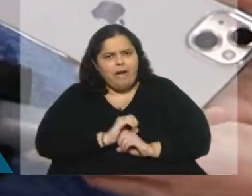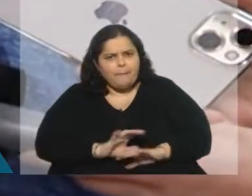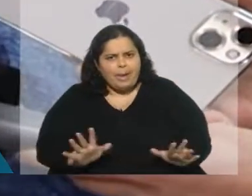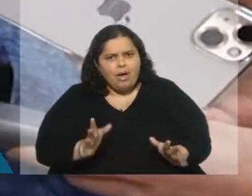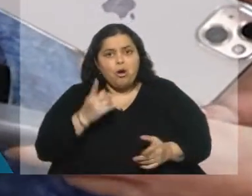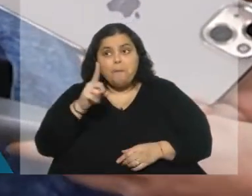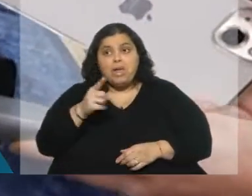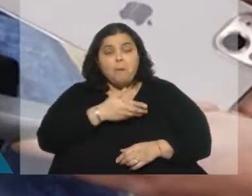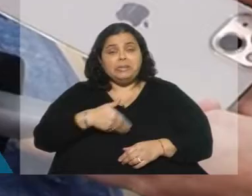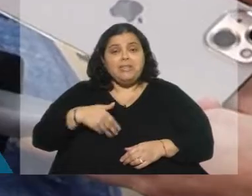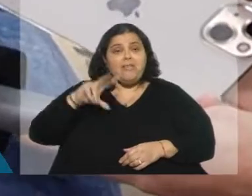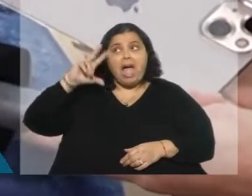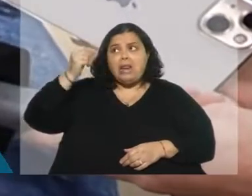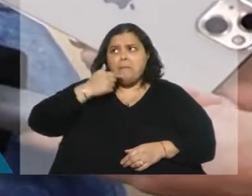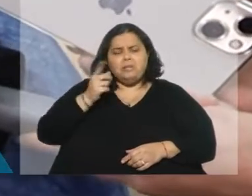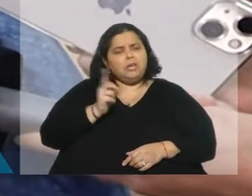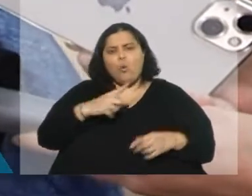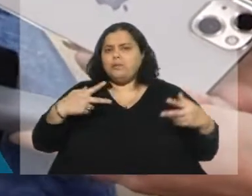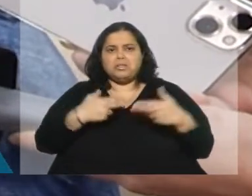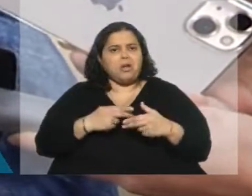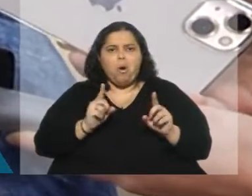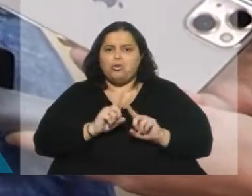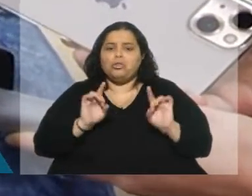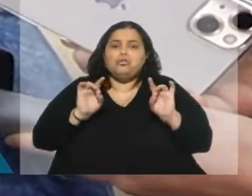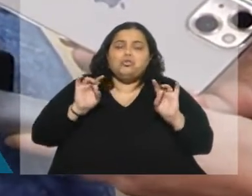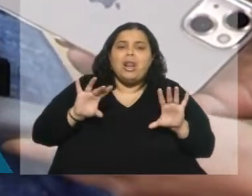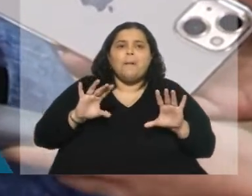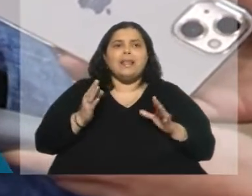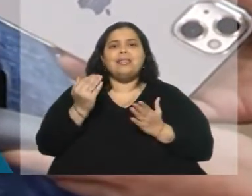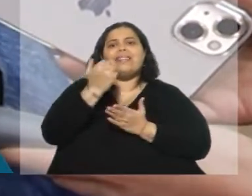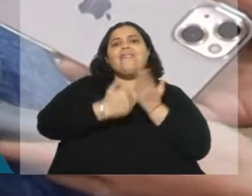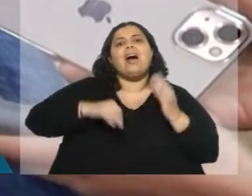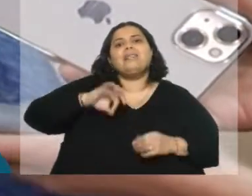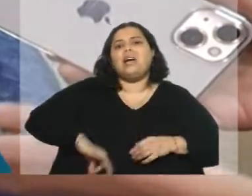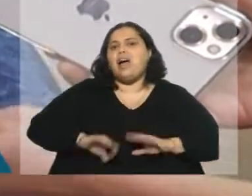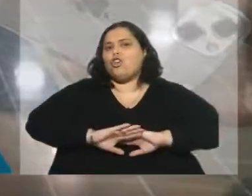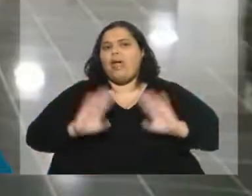presidente dice que no es recortes sino que es simplemente rebajada salarial